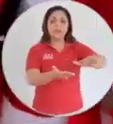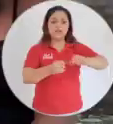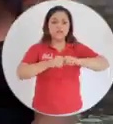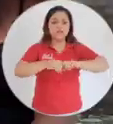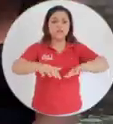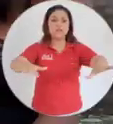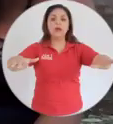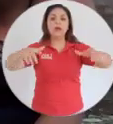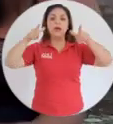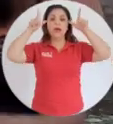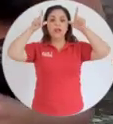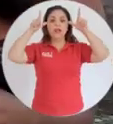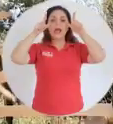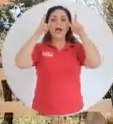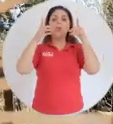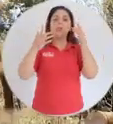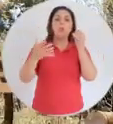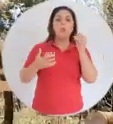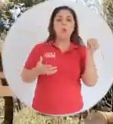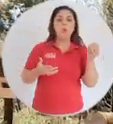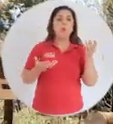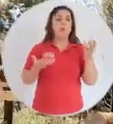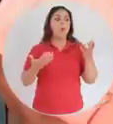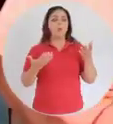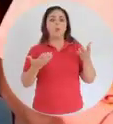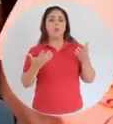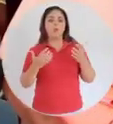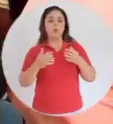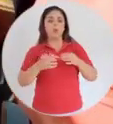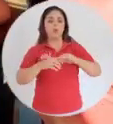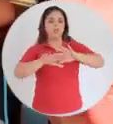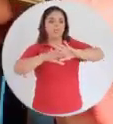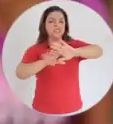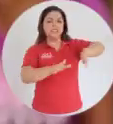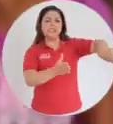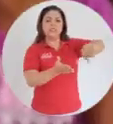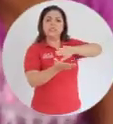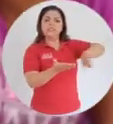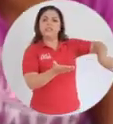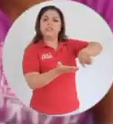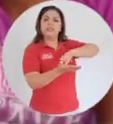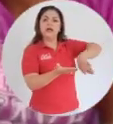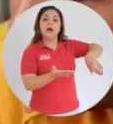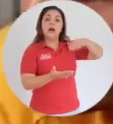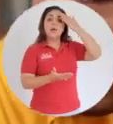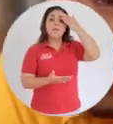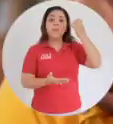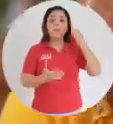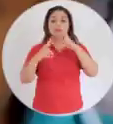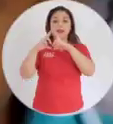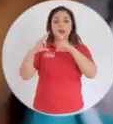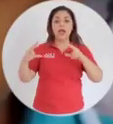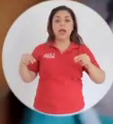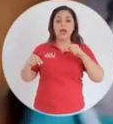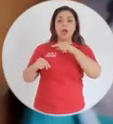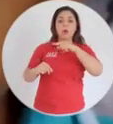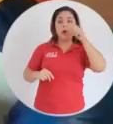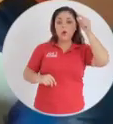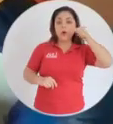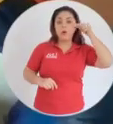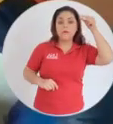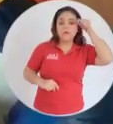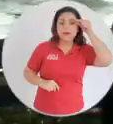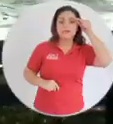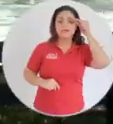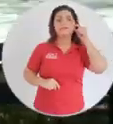para extender la ganadería, para despalar y extender la ganadería, porque el Estado